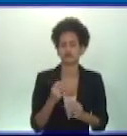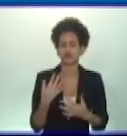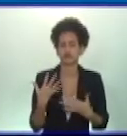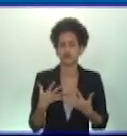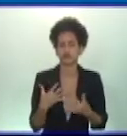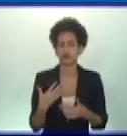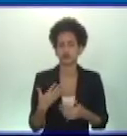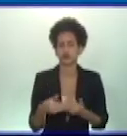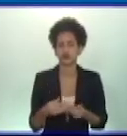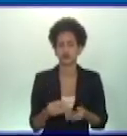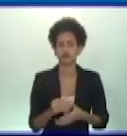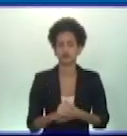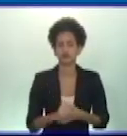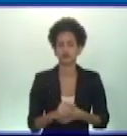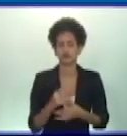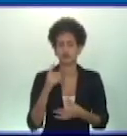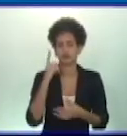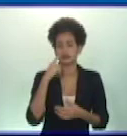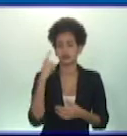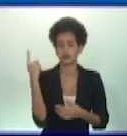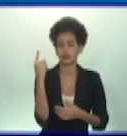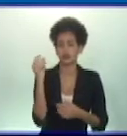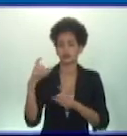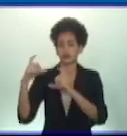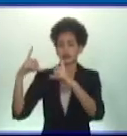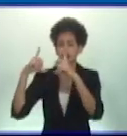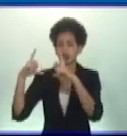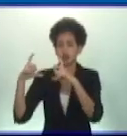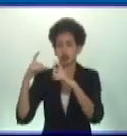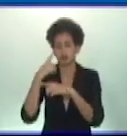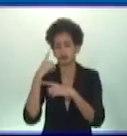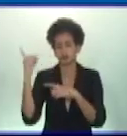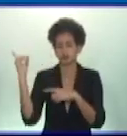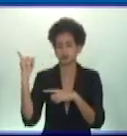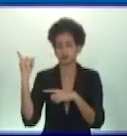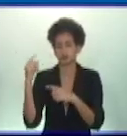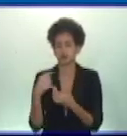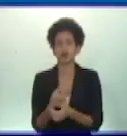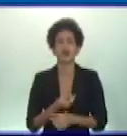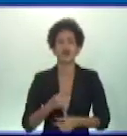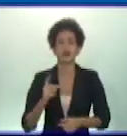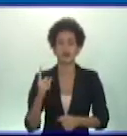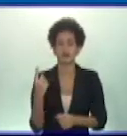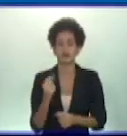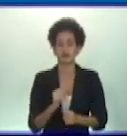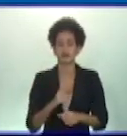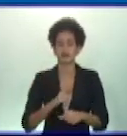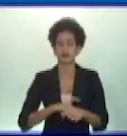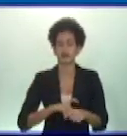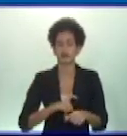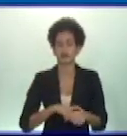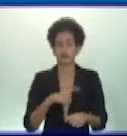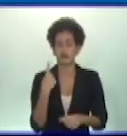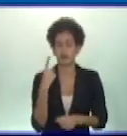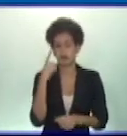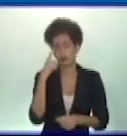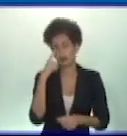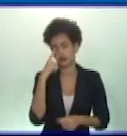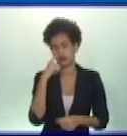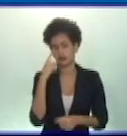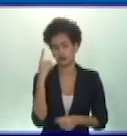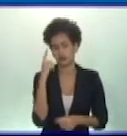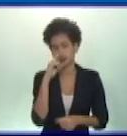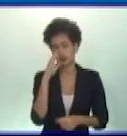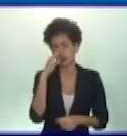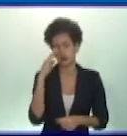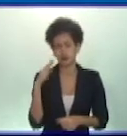reloj. Vamos a representar en este reloj el tiempo que demoró Orlando, que es 1 hora. Recuerden que el reloj se divide en 12 partes